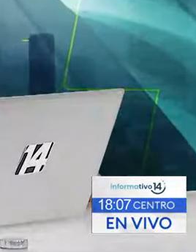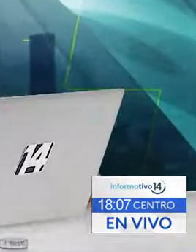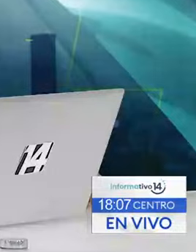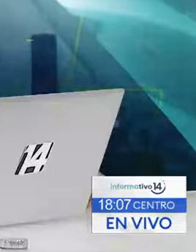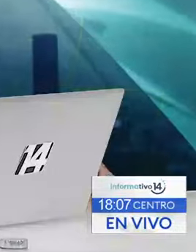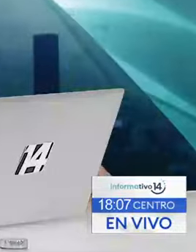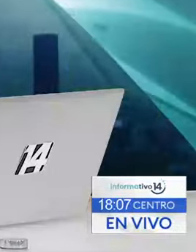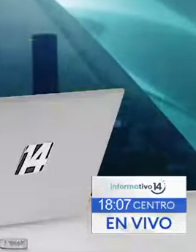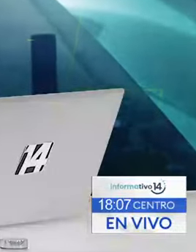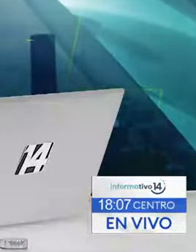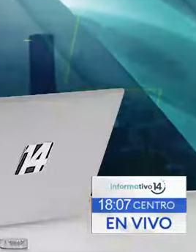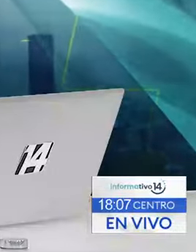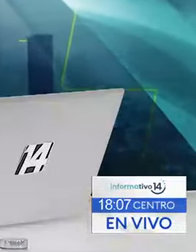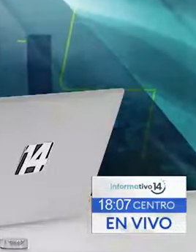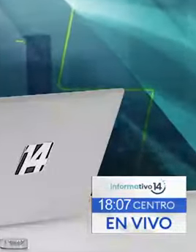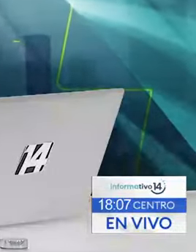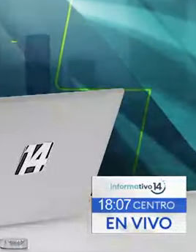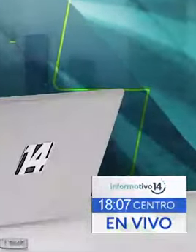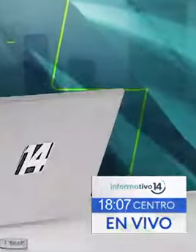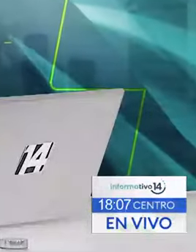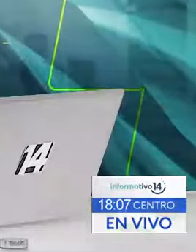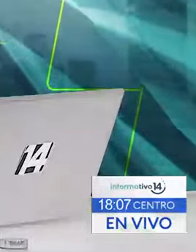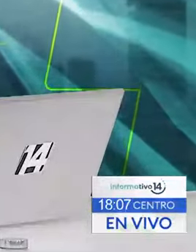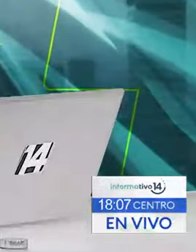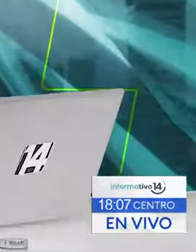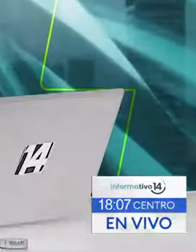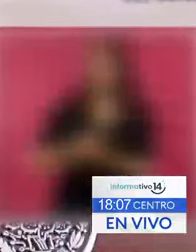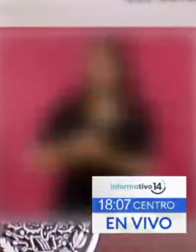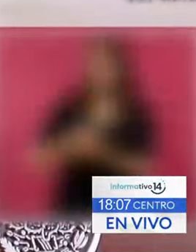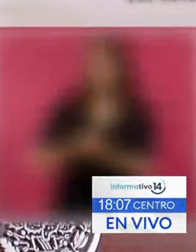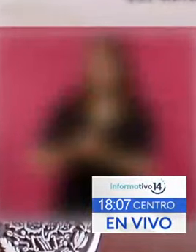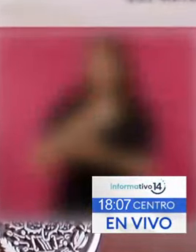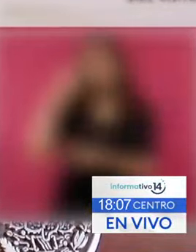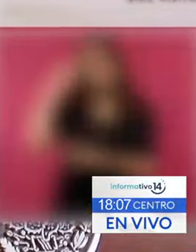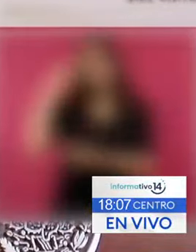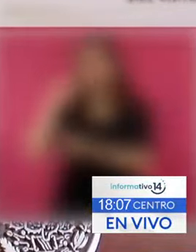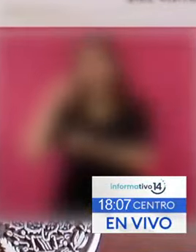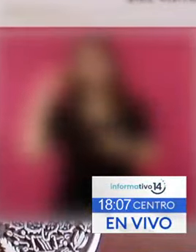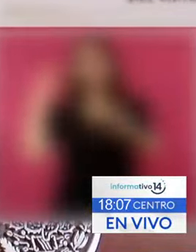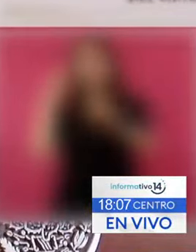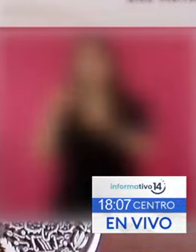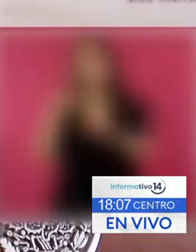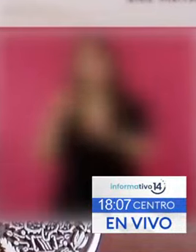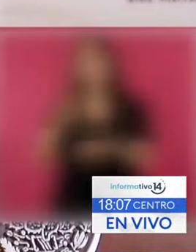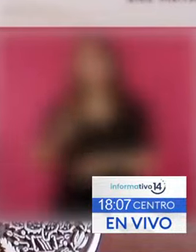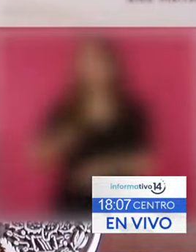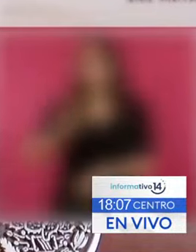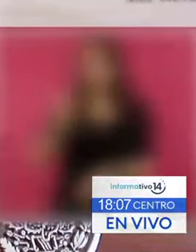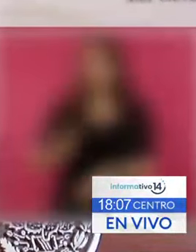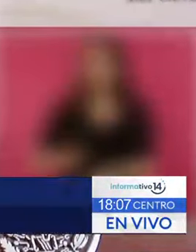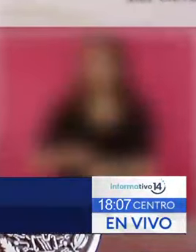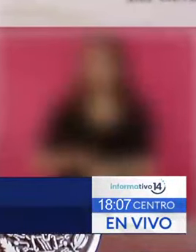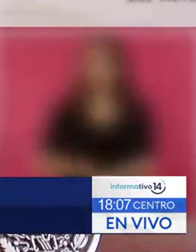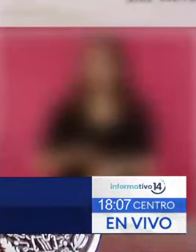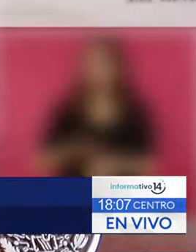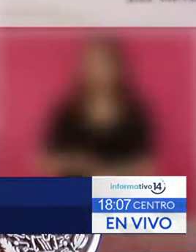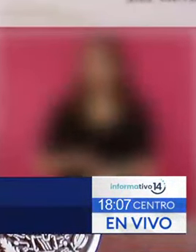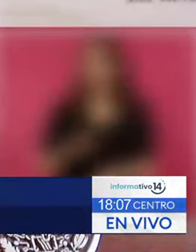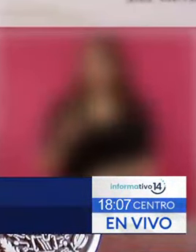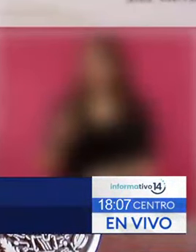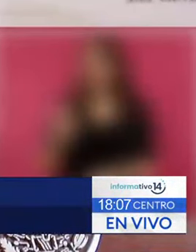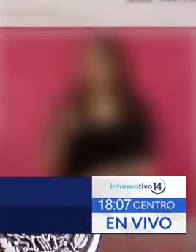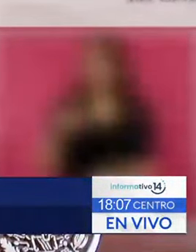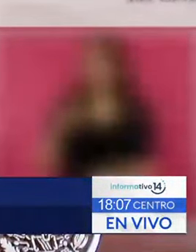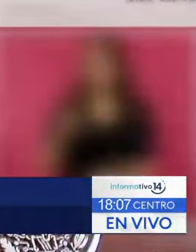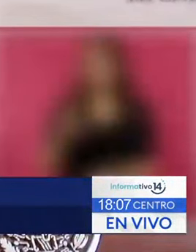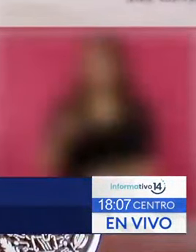Y en su conferencia matutina, el presidente Andrés Manuel López Obrador lamentó los hechos y envió sus condolencias a los familiares, amigos y compañeros